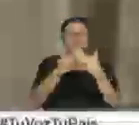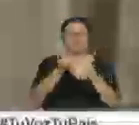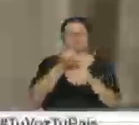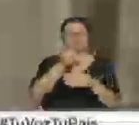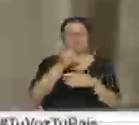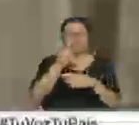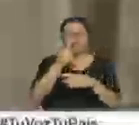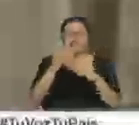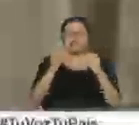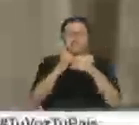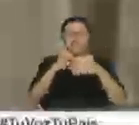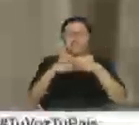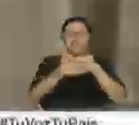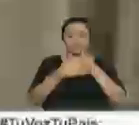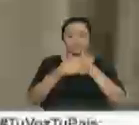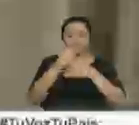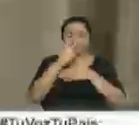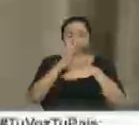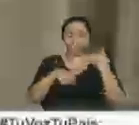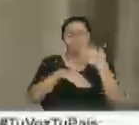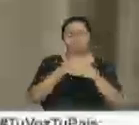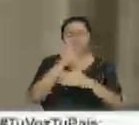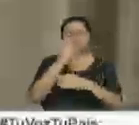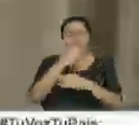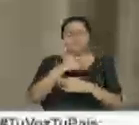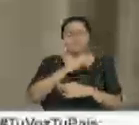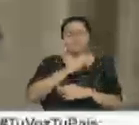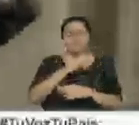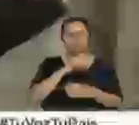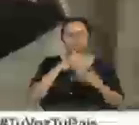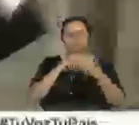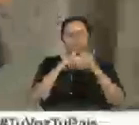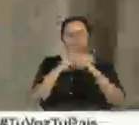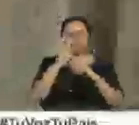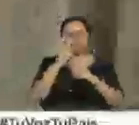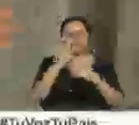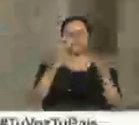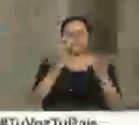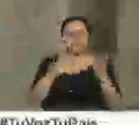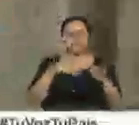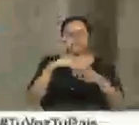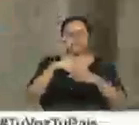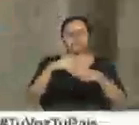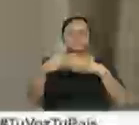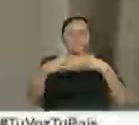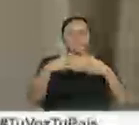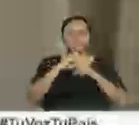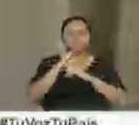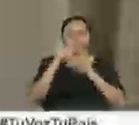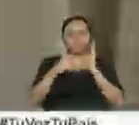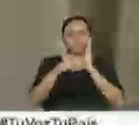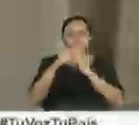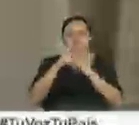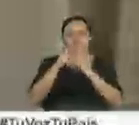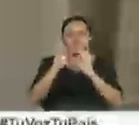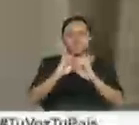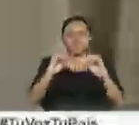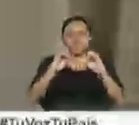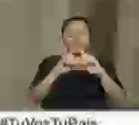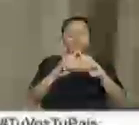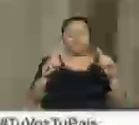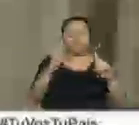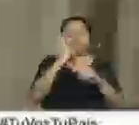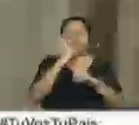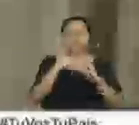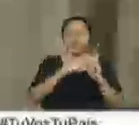Porque ¿quién puede justificar un paraíso fiscal desde el punto de vista ético? Nadie va a un paraíso fiscal a transparentar las cosas, a pagar impuestos. Y ni siquiera desde el punto de